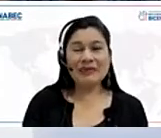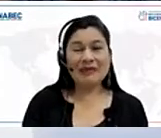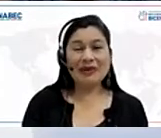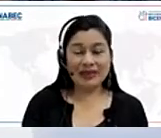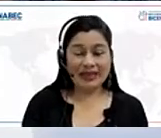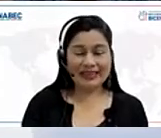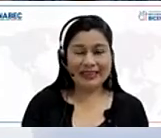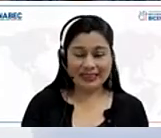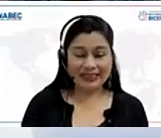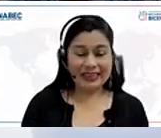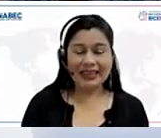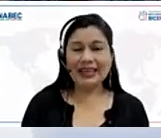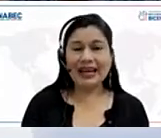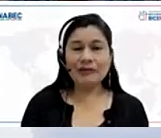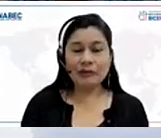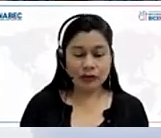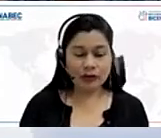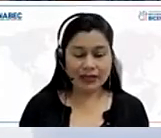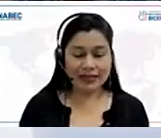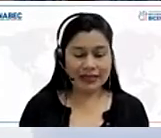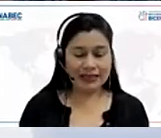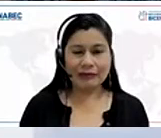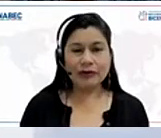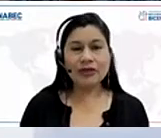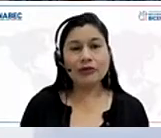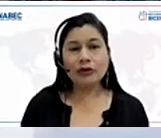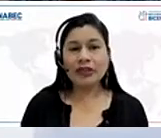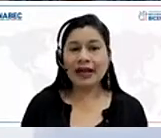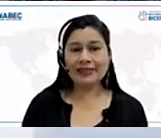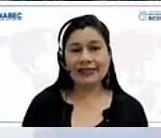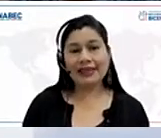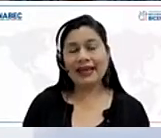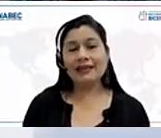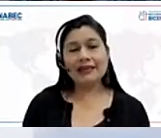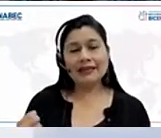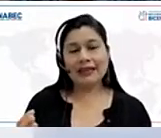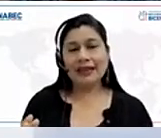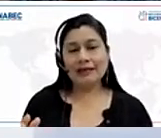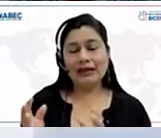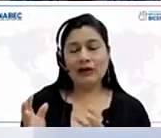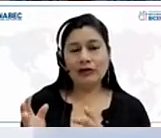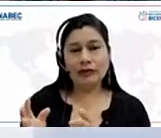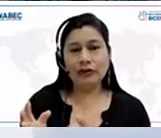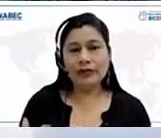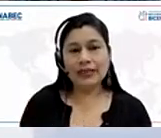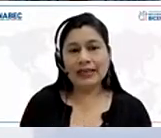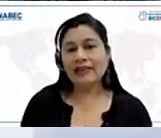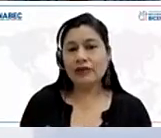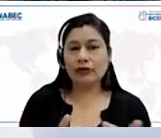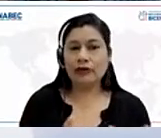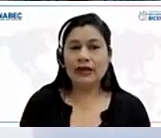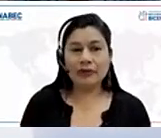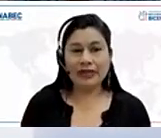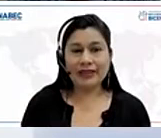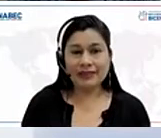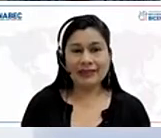Por favor, hay mucha consulta acerca de los estudios en inglés o